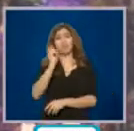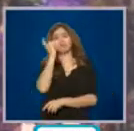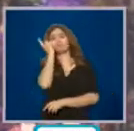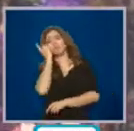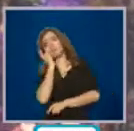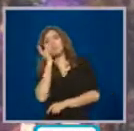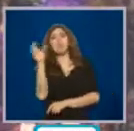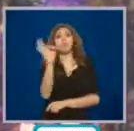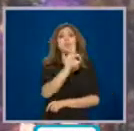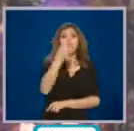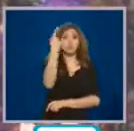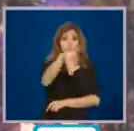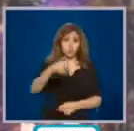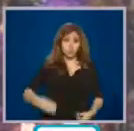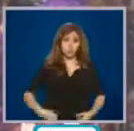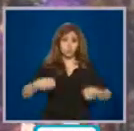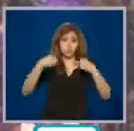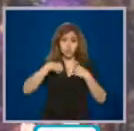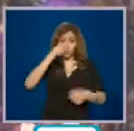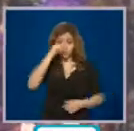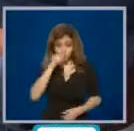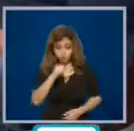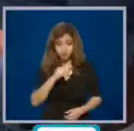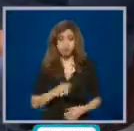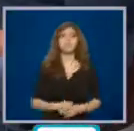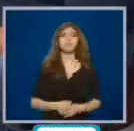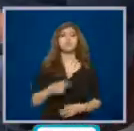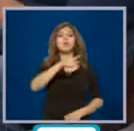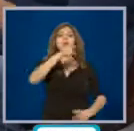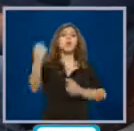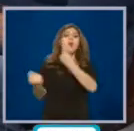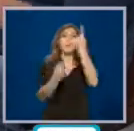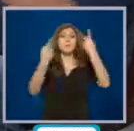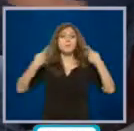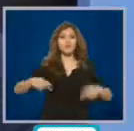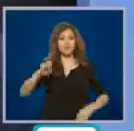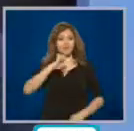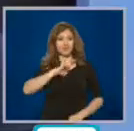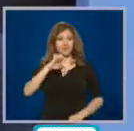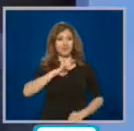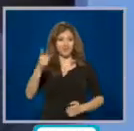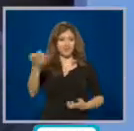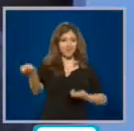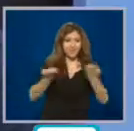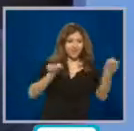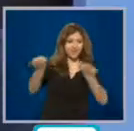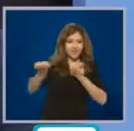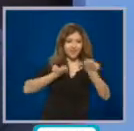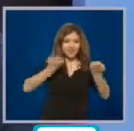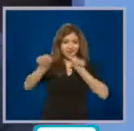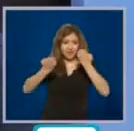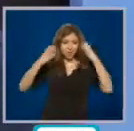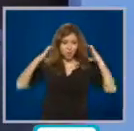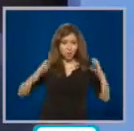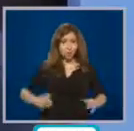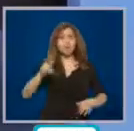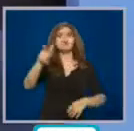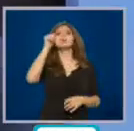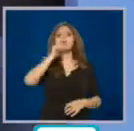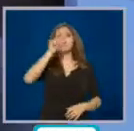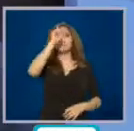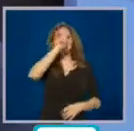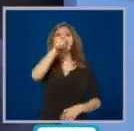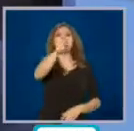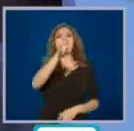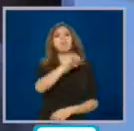su vida. No, y muchos instructores en los gimnasios o estas personas, estos coach de fitness, te aconsejan, sí, haz